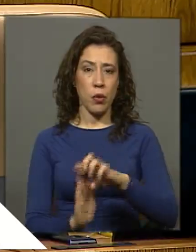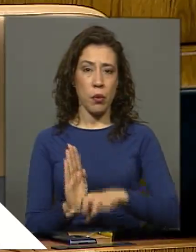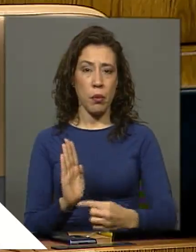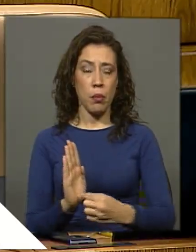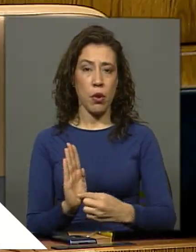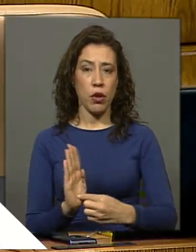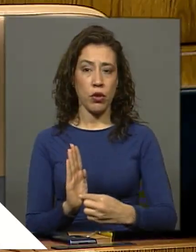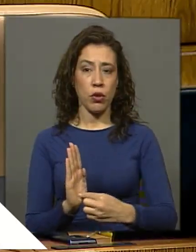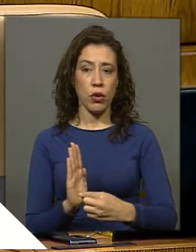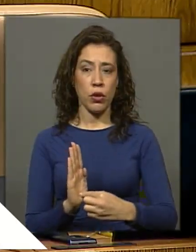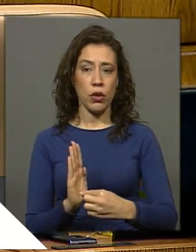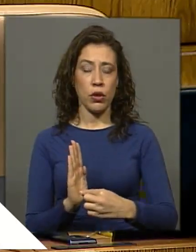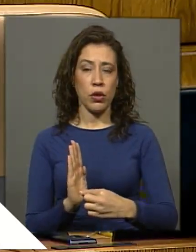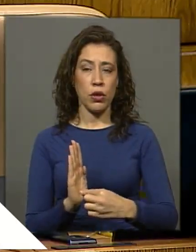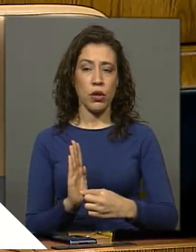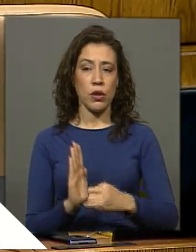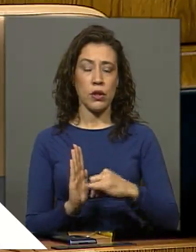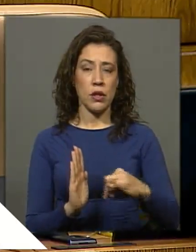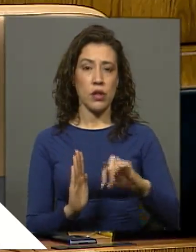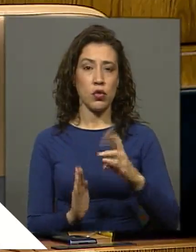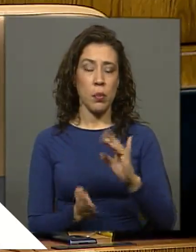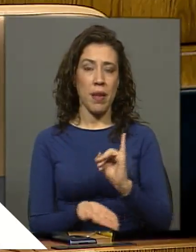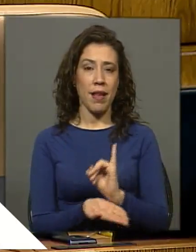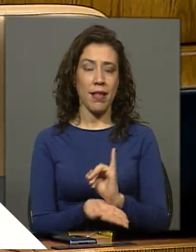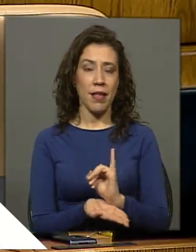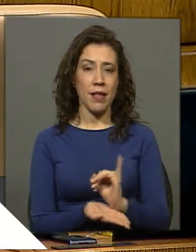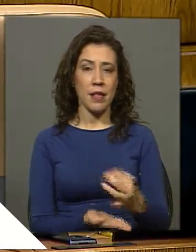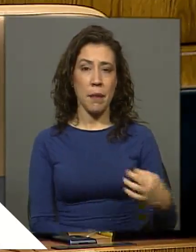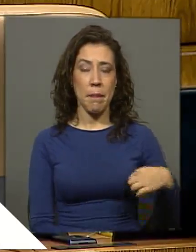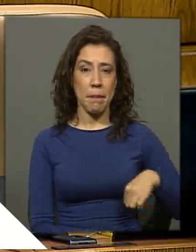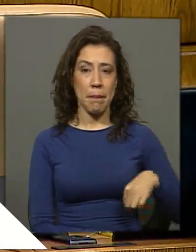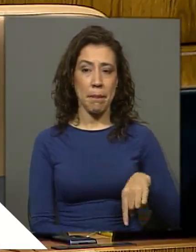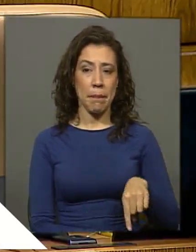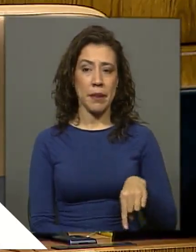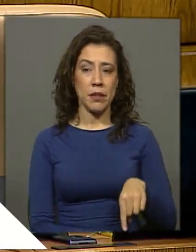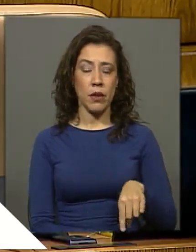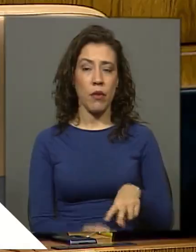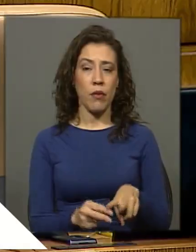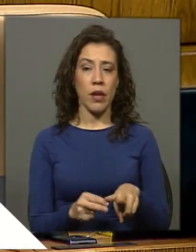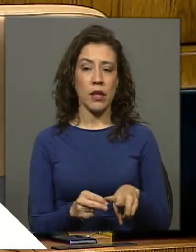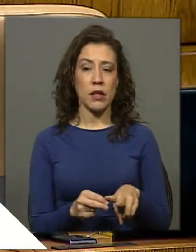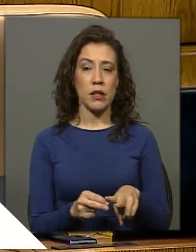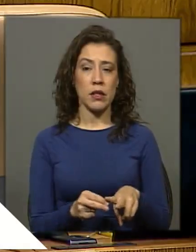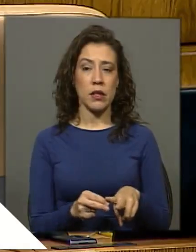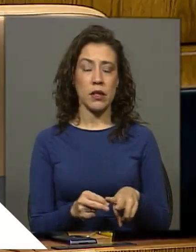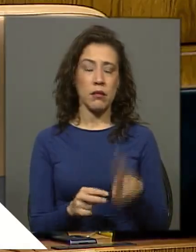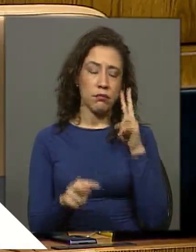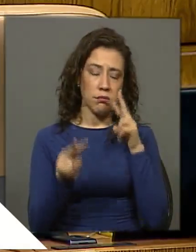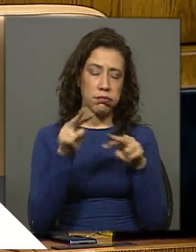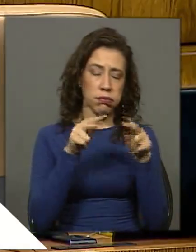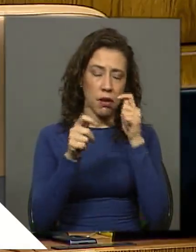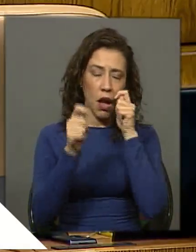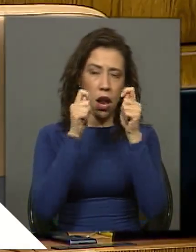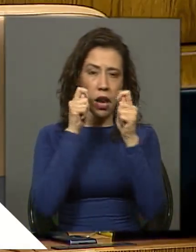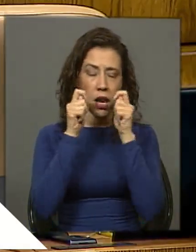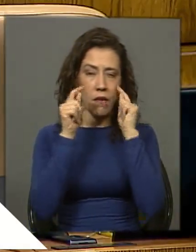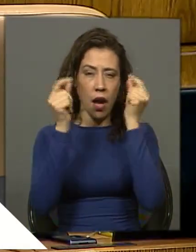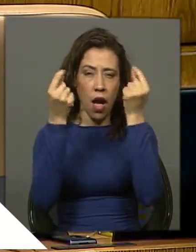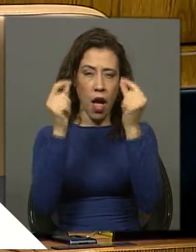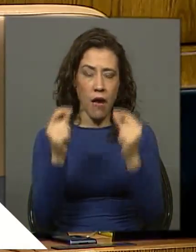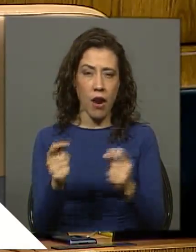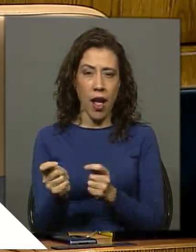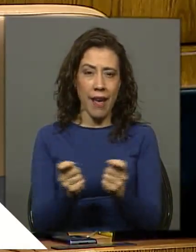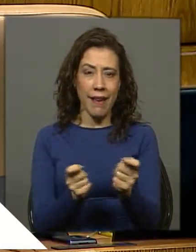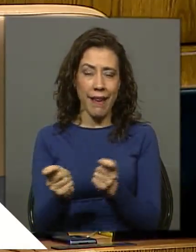mantiene que la superintendencia de pensiones va a efectuar un análisis de riesgo y va a evaluar la